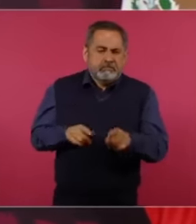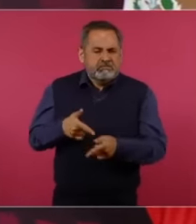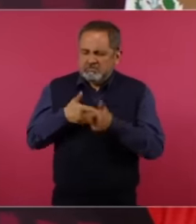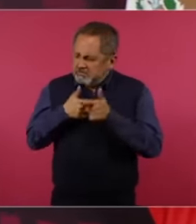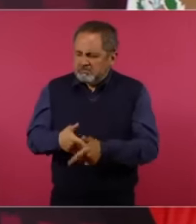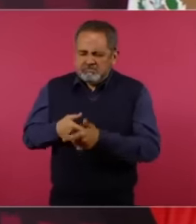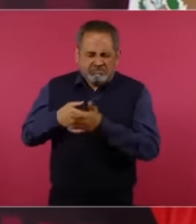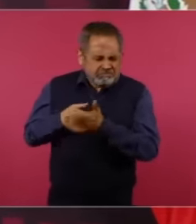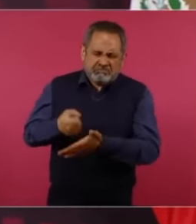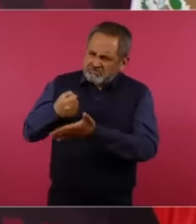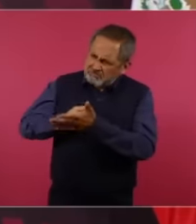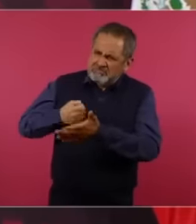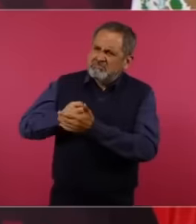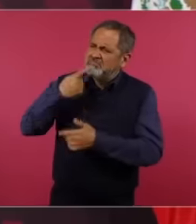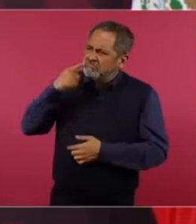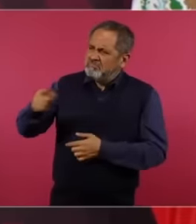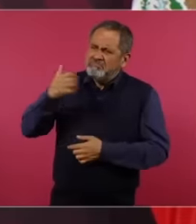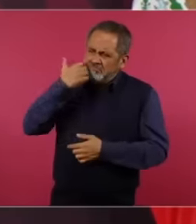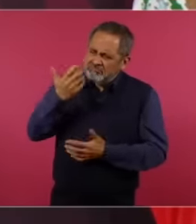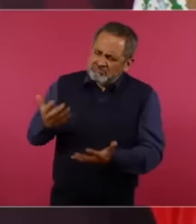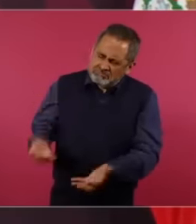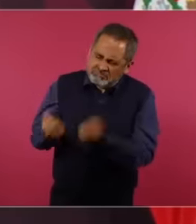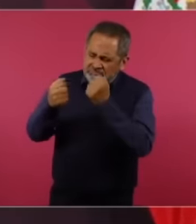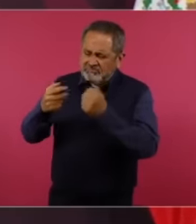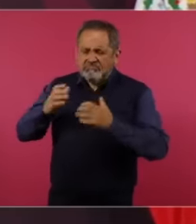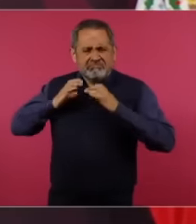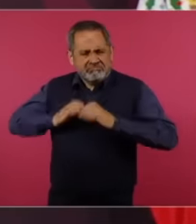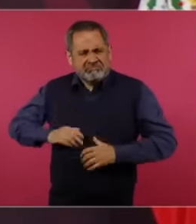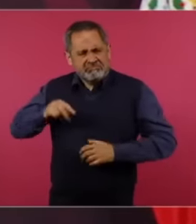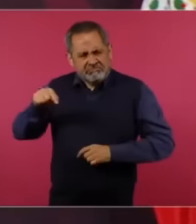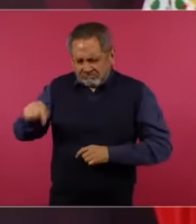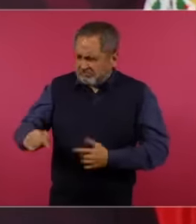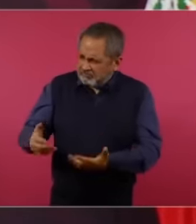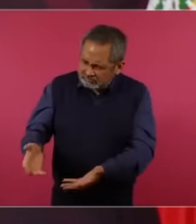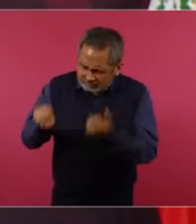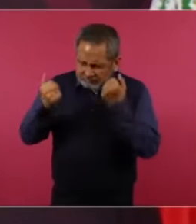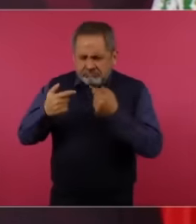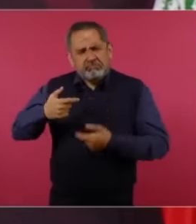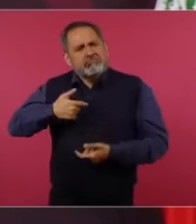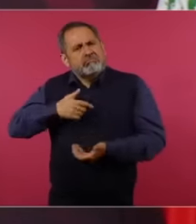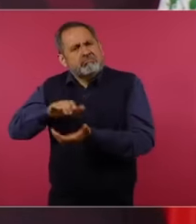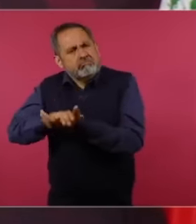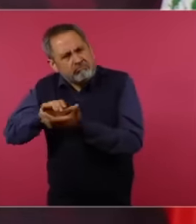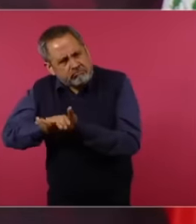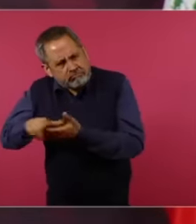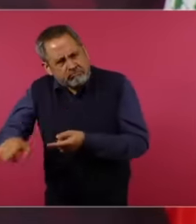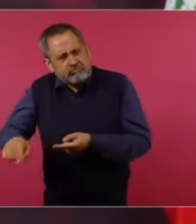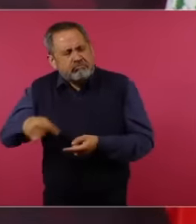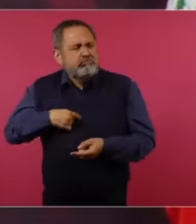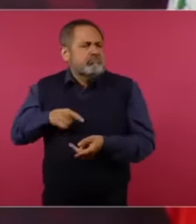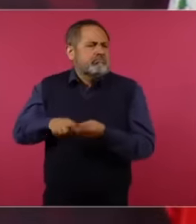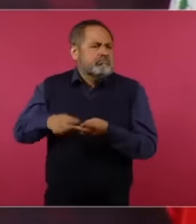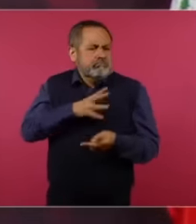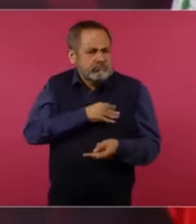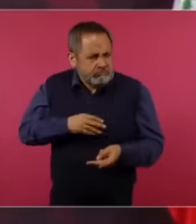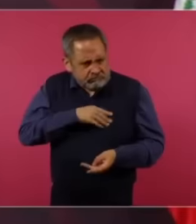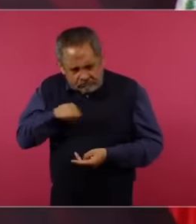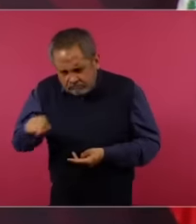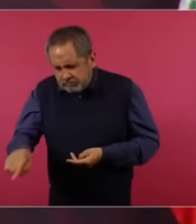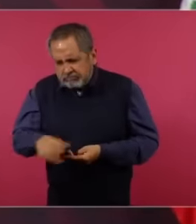siguieron demandando el rescate de sus esposos, de sus